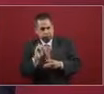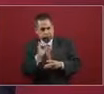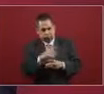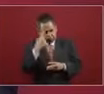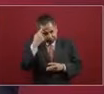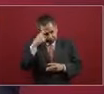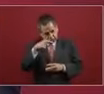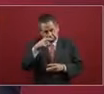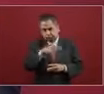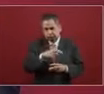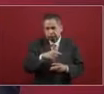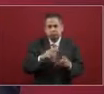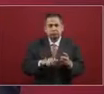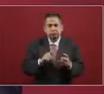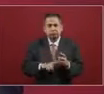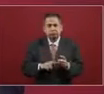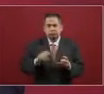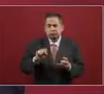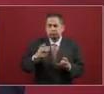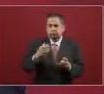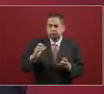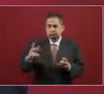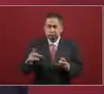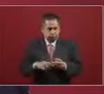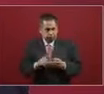y al secretario de Hacienda,